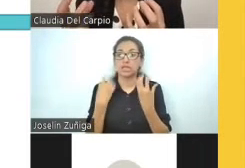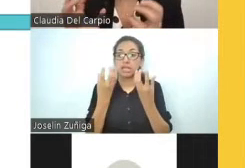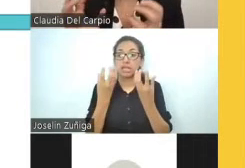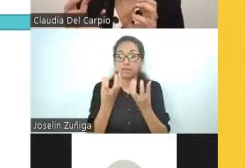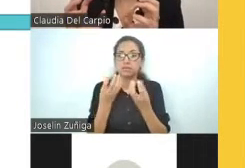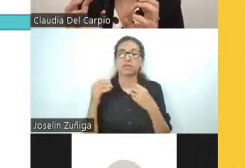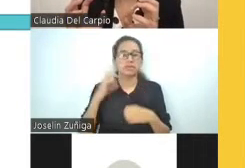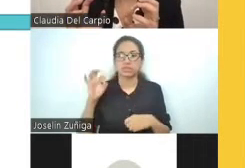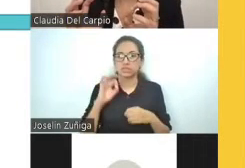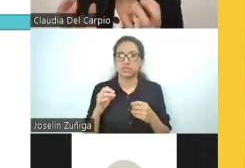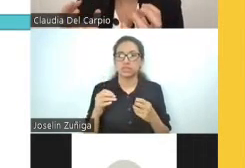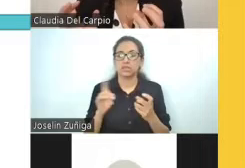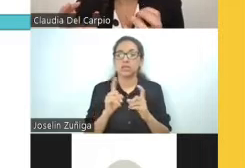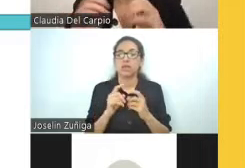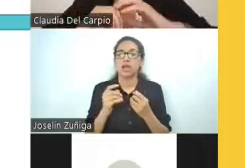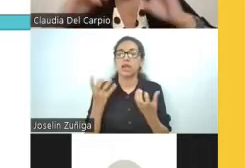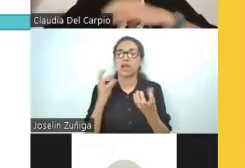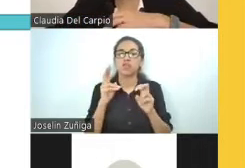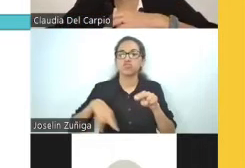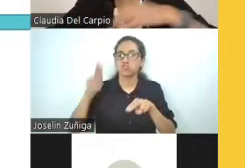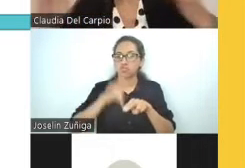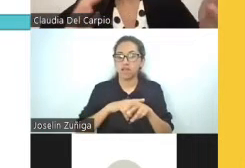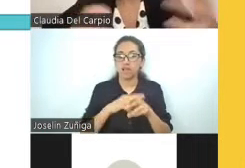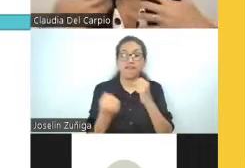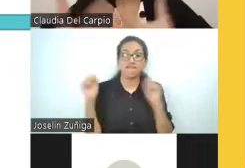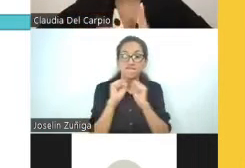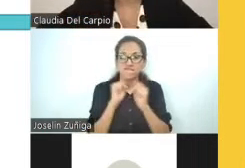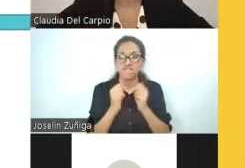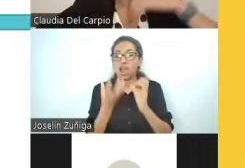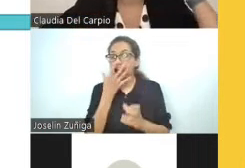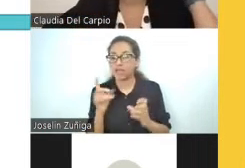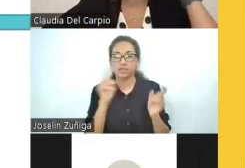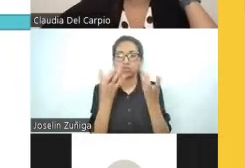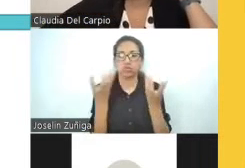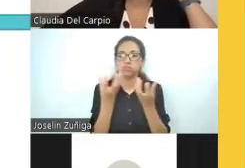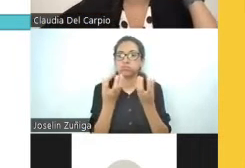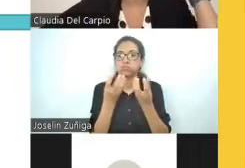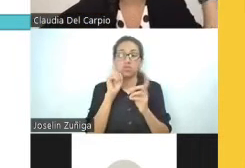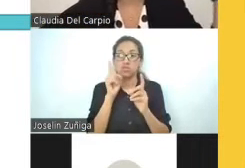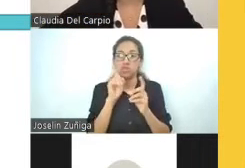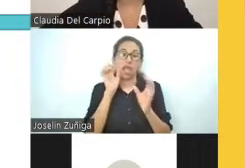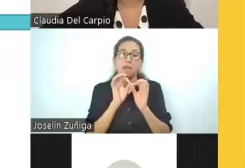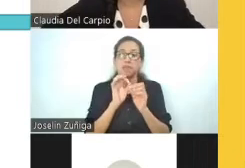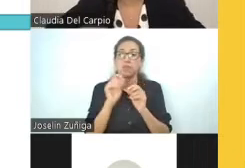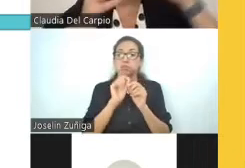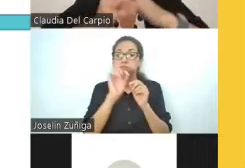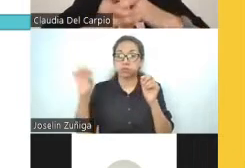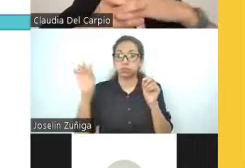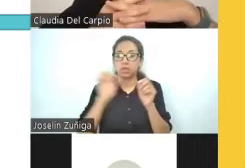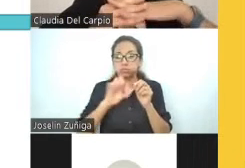temperatura cálida, ni tan caliente ni tan fría para que no afecte la calidad de los espermatozoides, pero en la mujer también